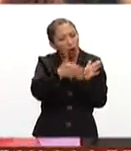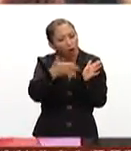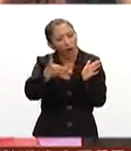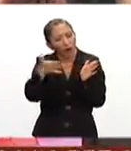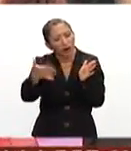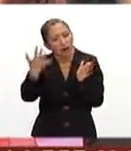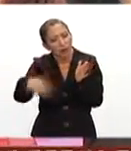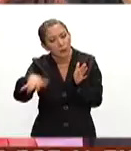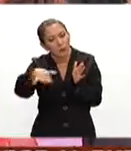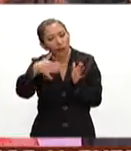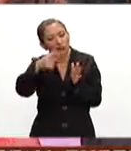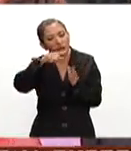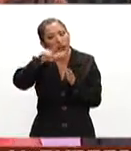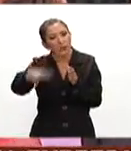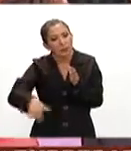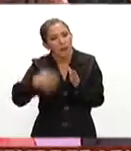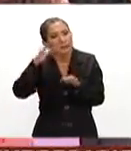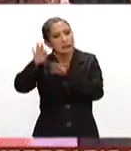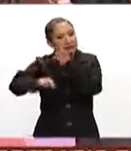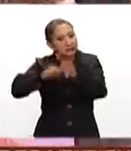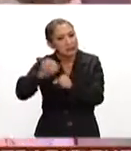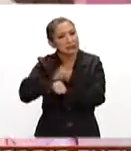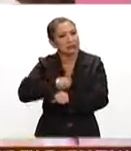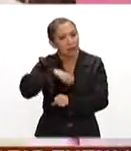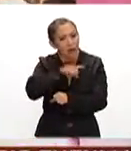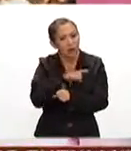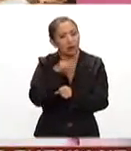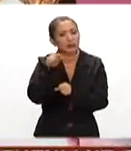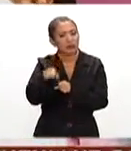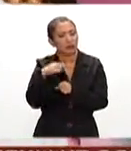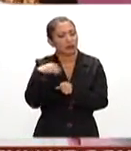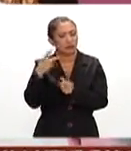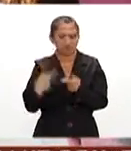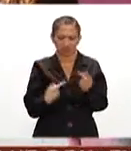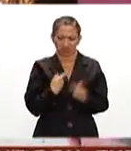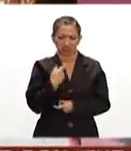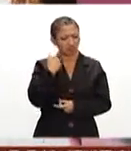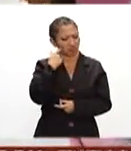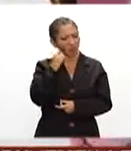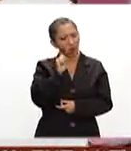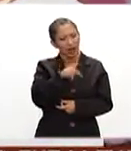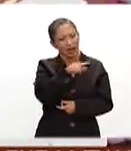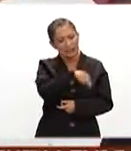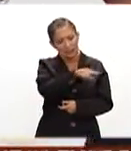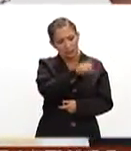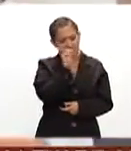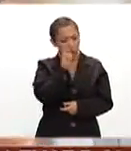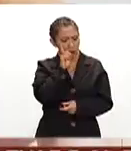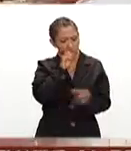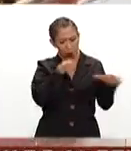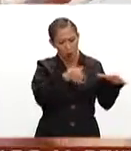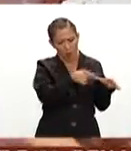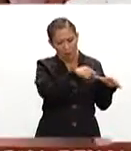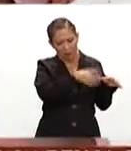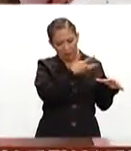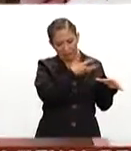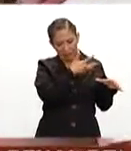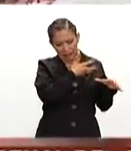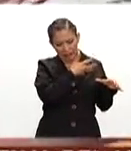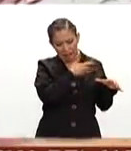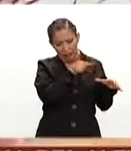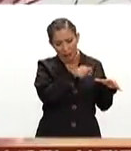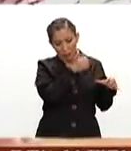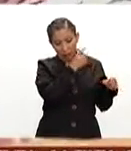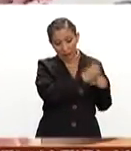la búsqueda y obtención de la atención a la salud. Y luego nos preguntamos, muy bien, si estas mujeres que tienen